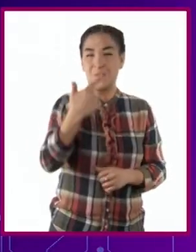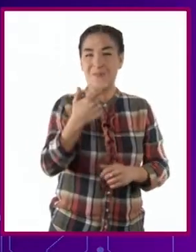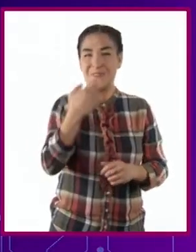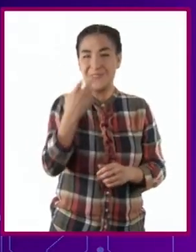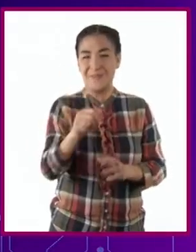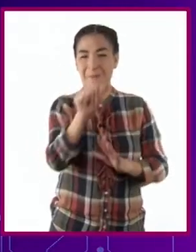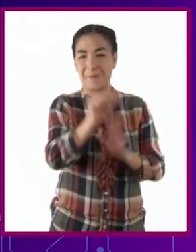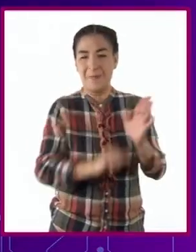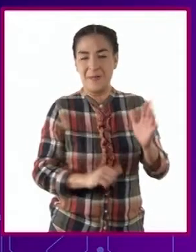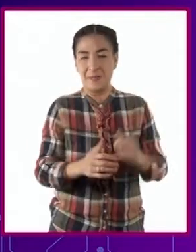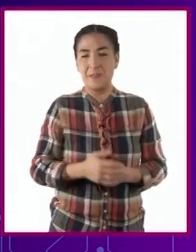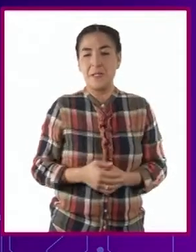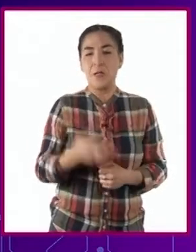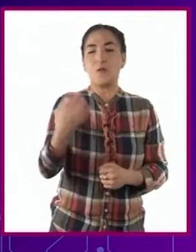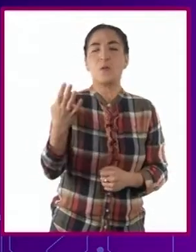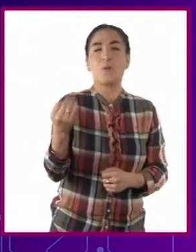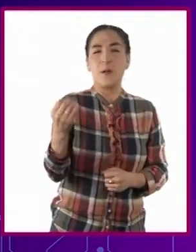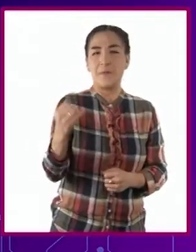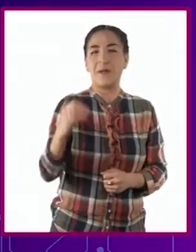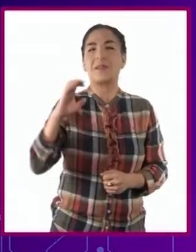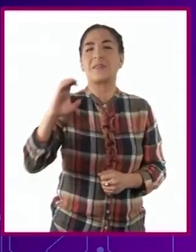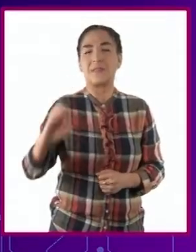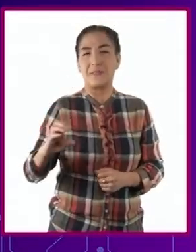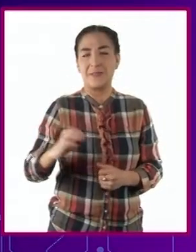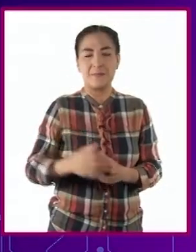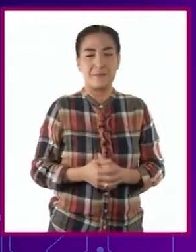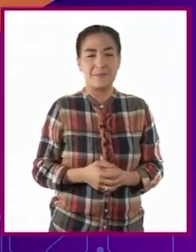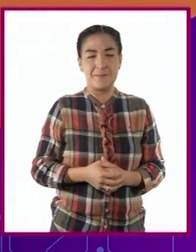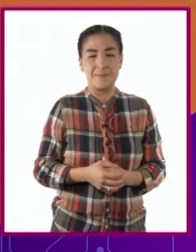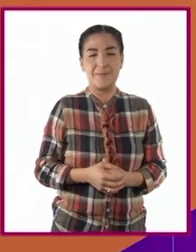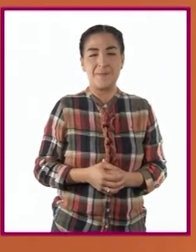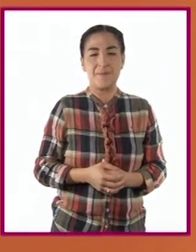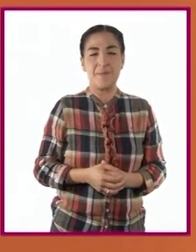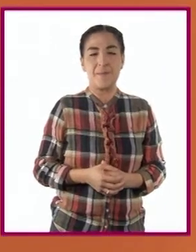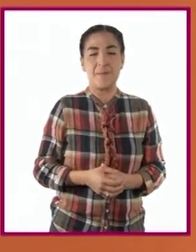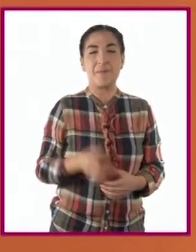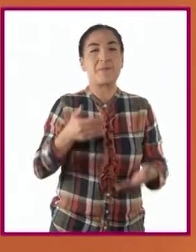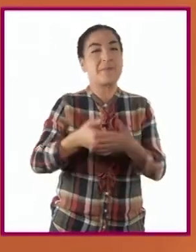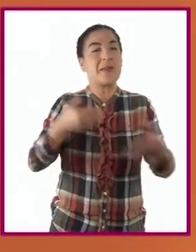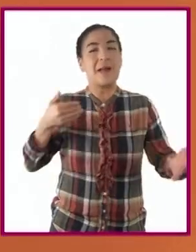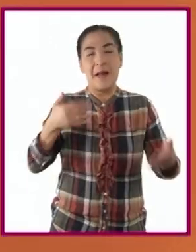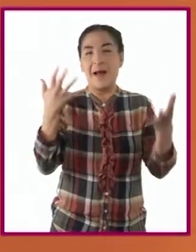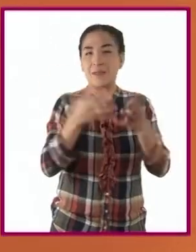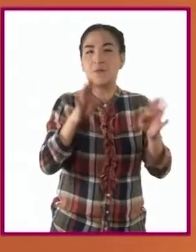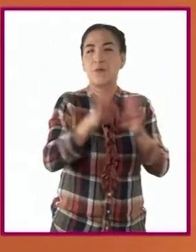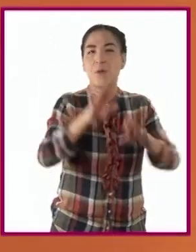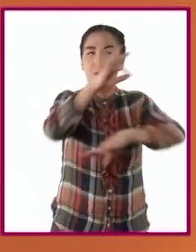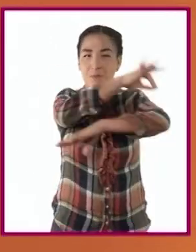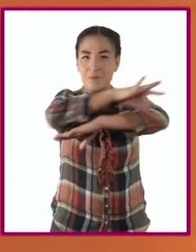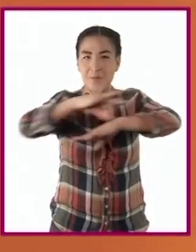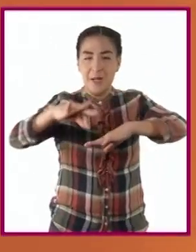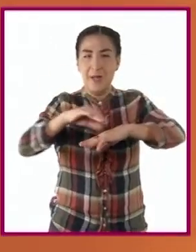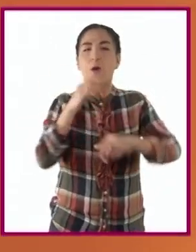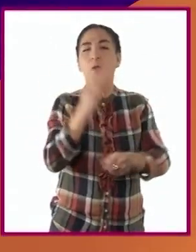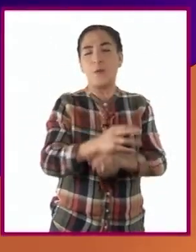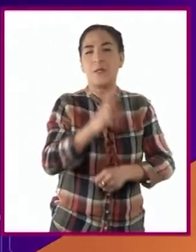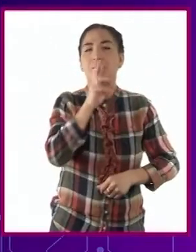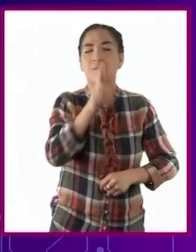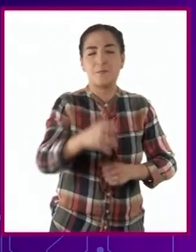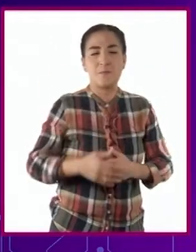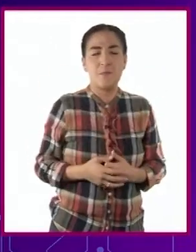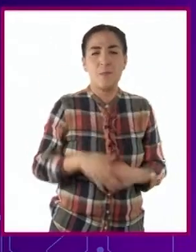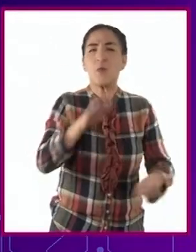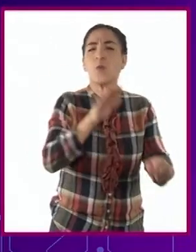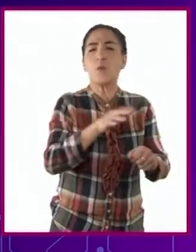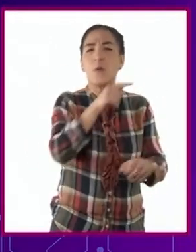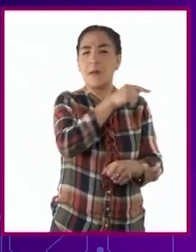la temperatura promedio fue 9 grados Celsius. Antes de realizar la gráfica de líneas, respondamos. ¿Qué datos de la